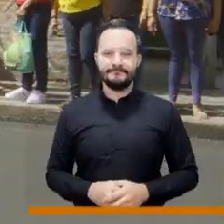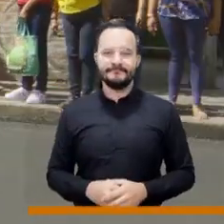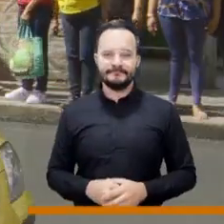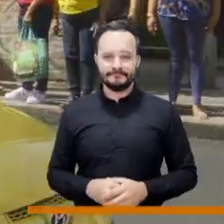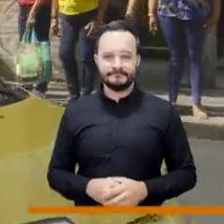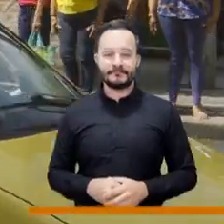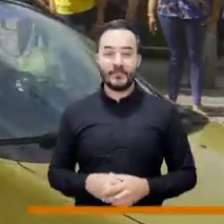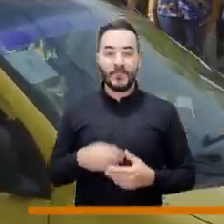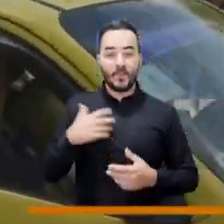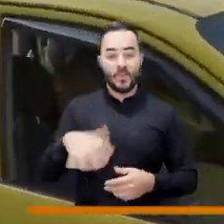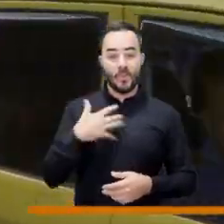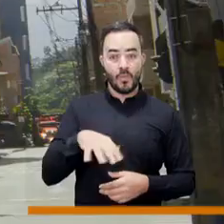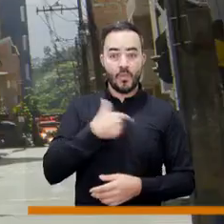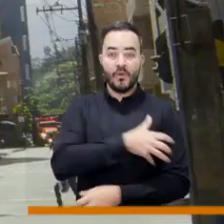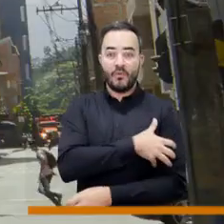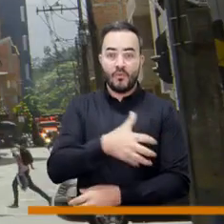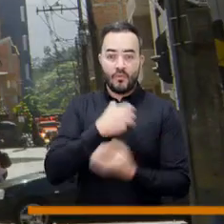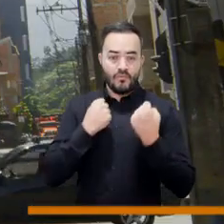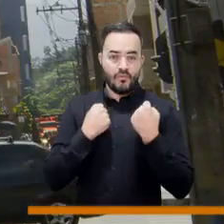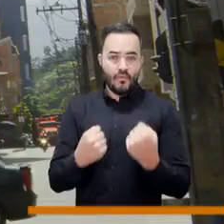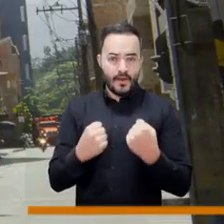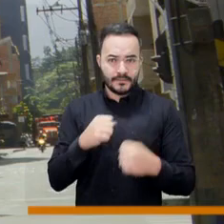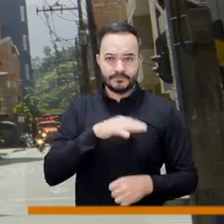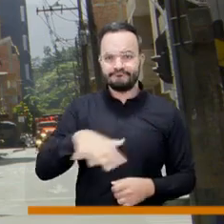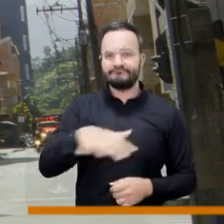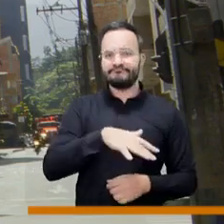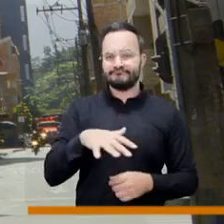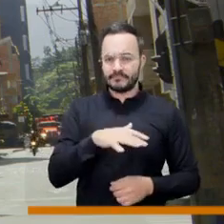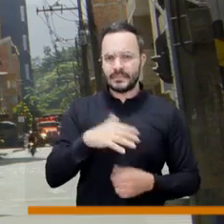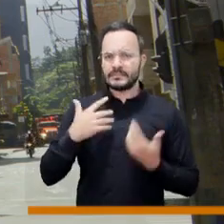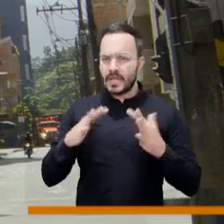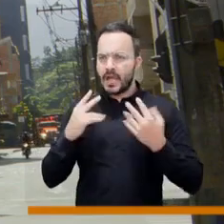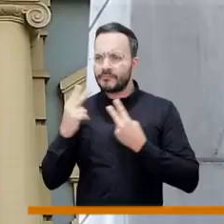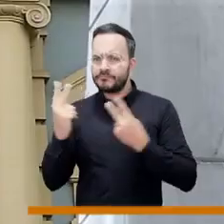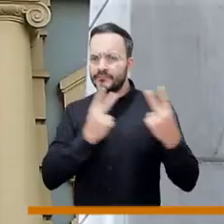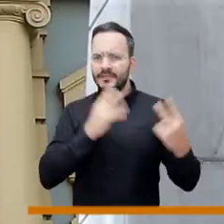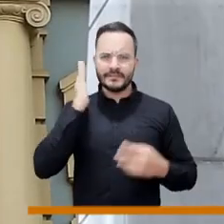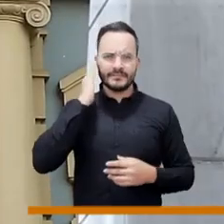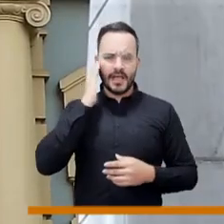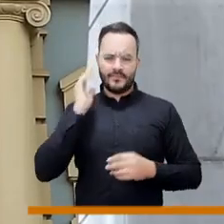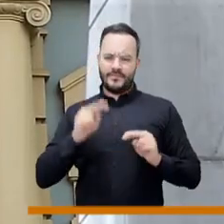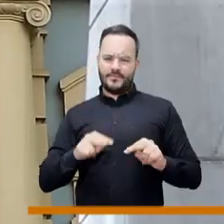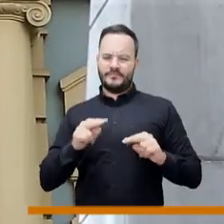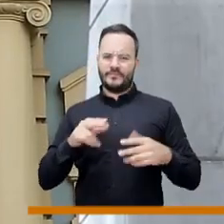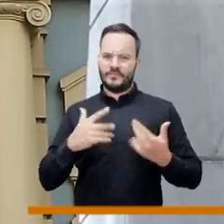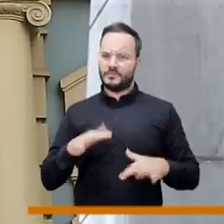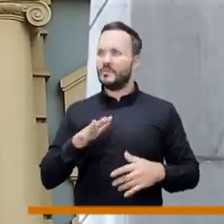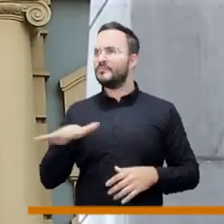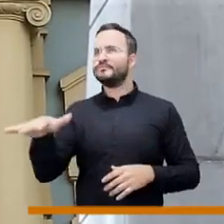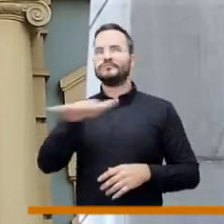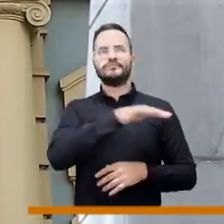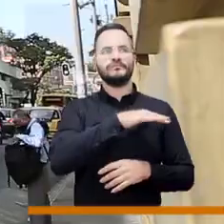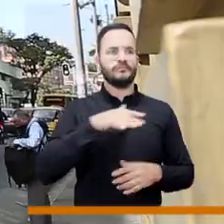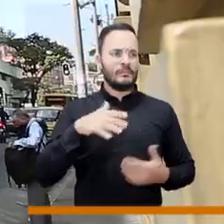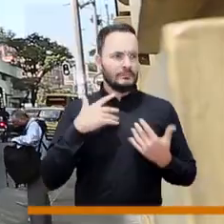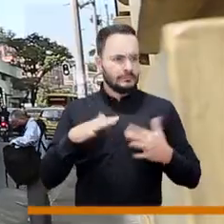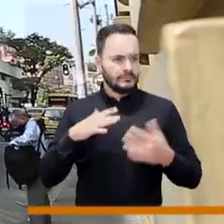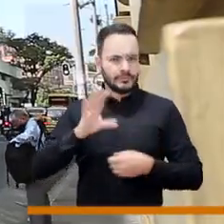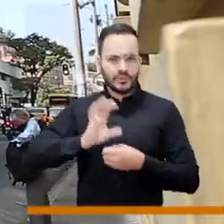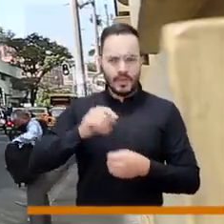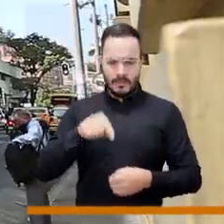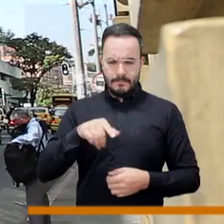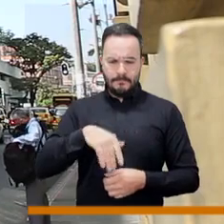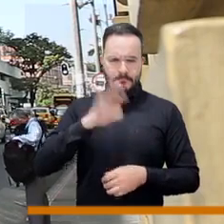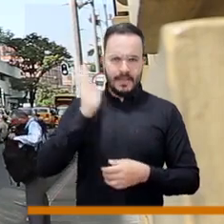Uno de los mayores potenciales está registrado justamente en que, sin lugar a dudas, es quizás la mayor ciudadela